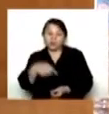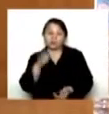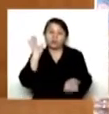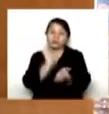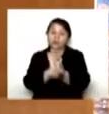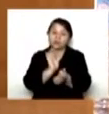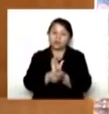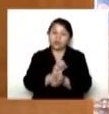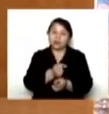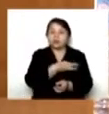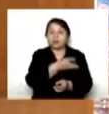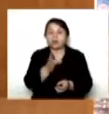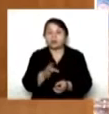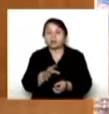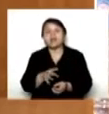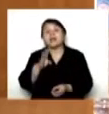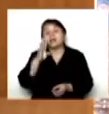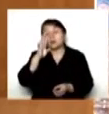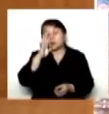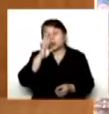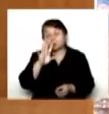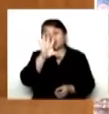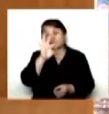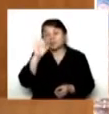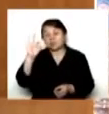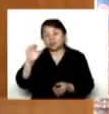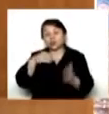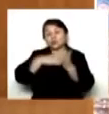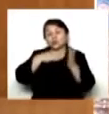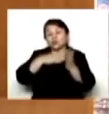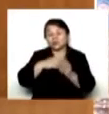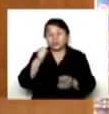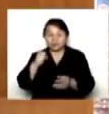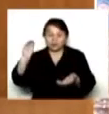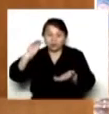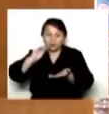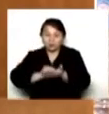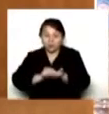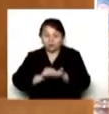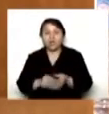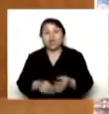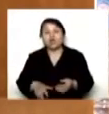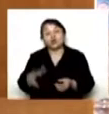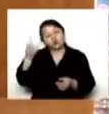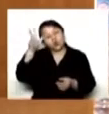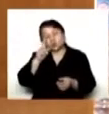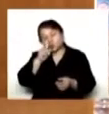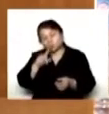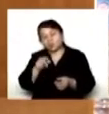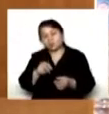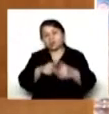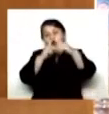estimativa de 4500 millones de pesos más nos hemos ido de los 8 mil que estaba en este presupuesto hemos